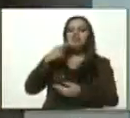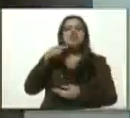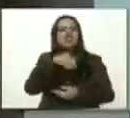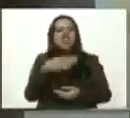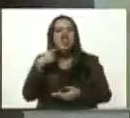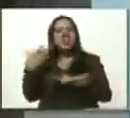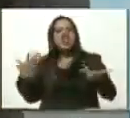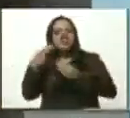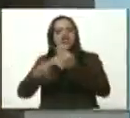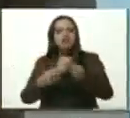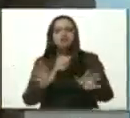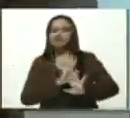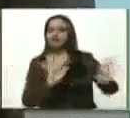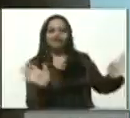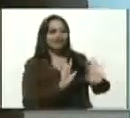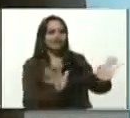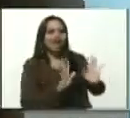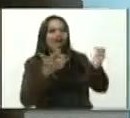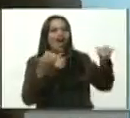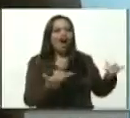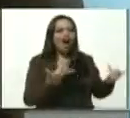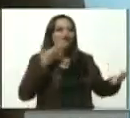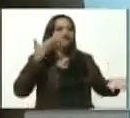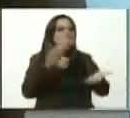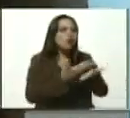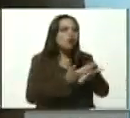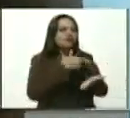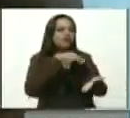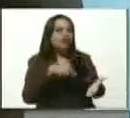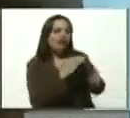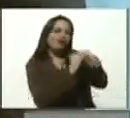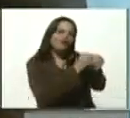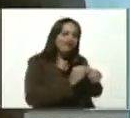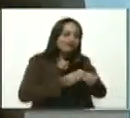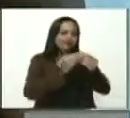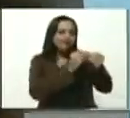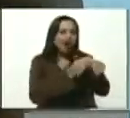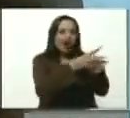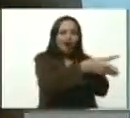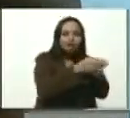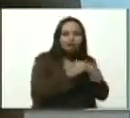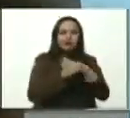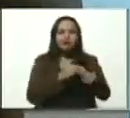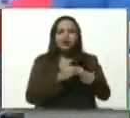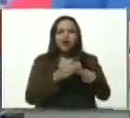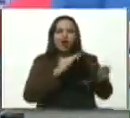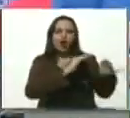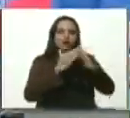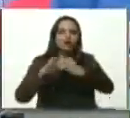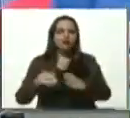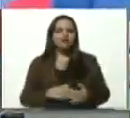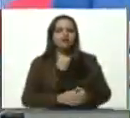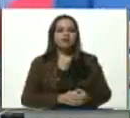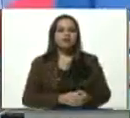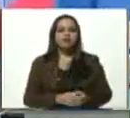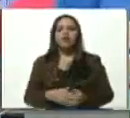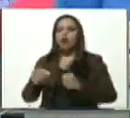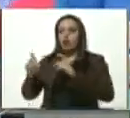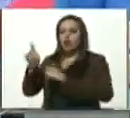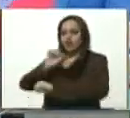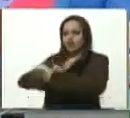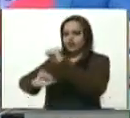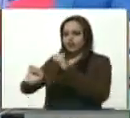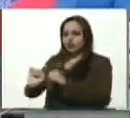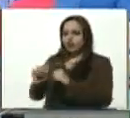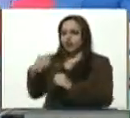sino proponiendo desde la base, construyendo desde la base con las comunidades. Ricardo, defensor, yo me sumo a la pregunta que le